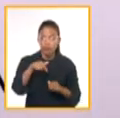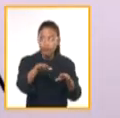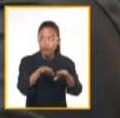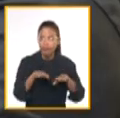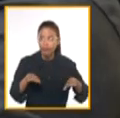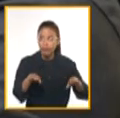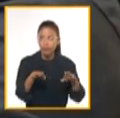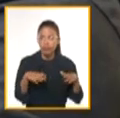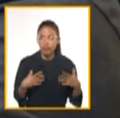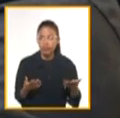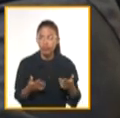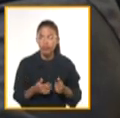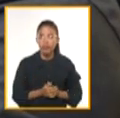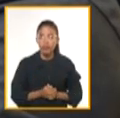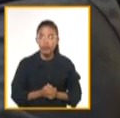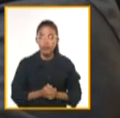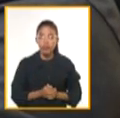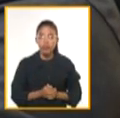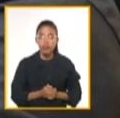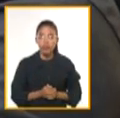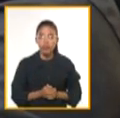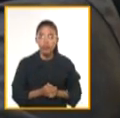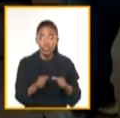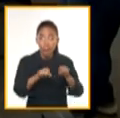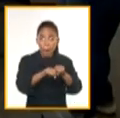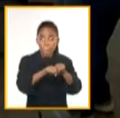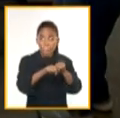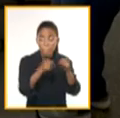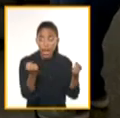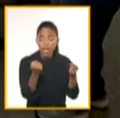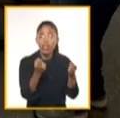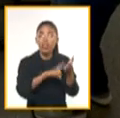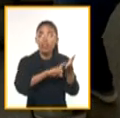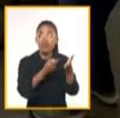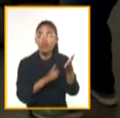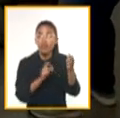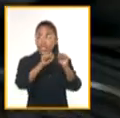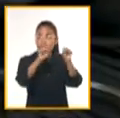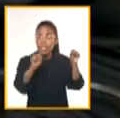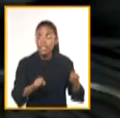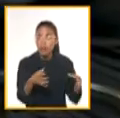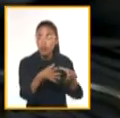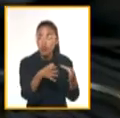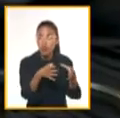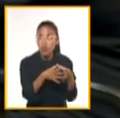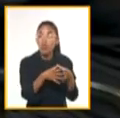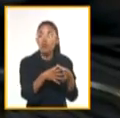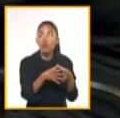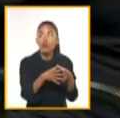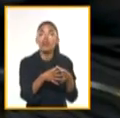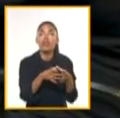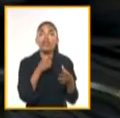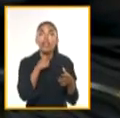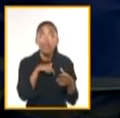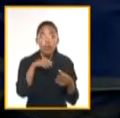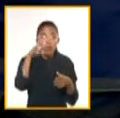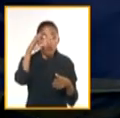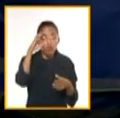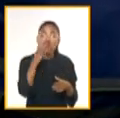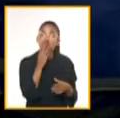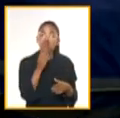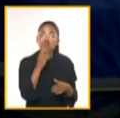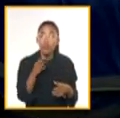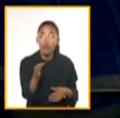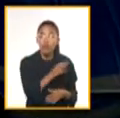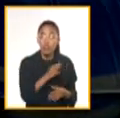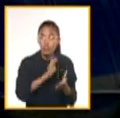redonda. Tras la desconexión del sistema eléctrico nacional, el colectivo de la central termoeléctrica Máximo Gómez Báez, el municipio artemiseño de Mariel,